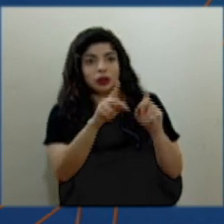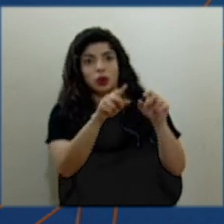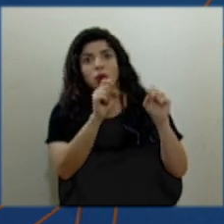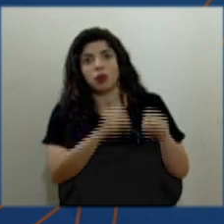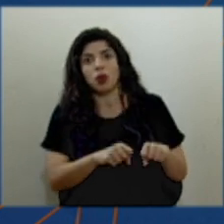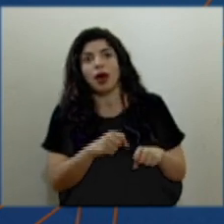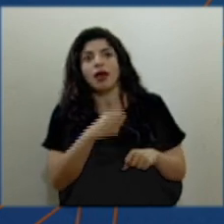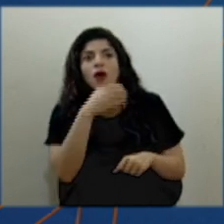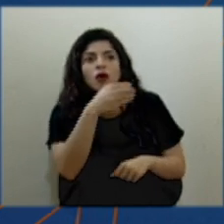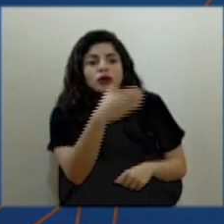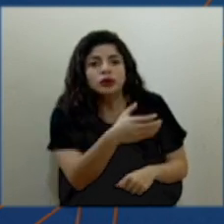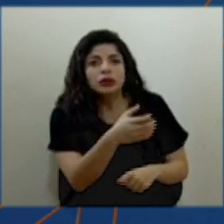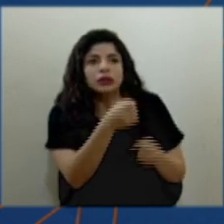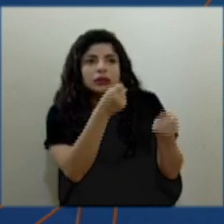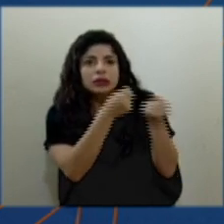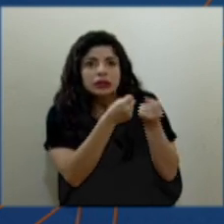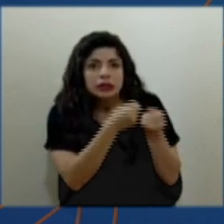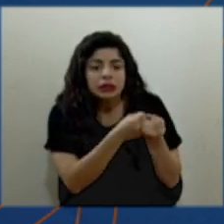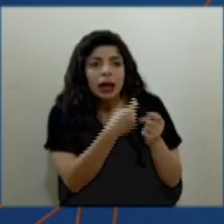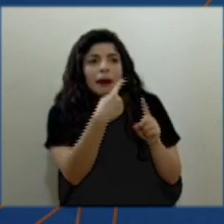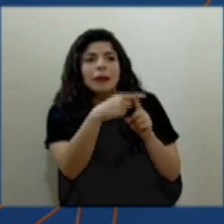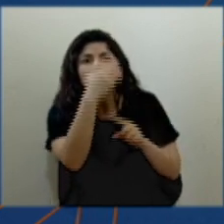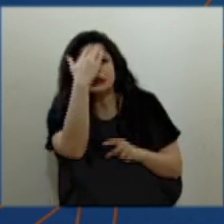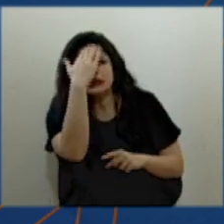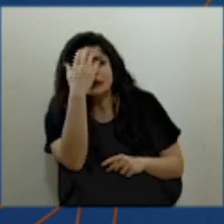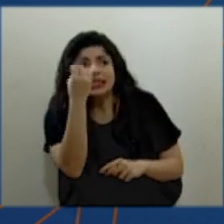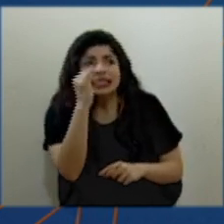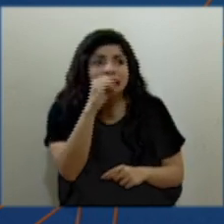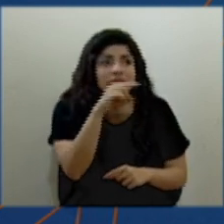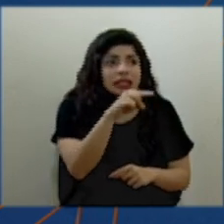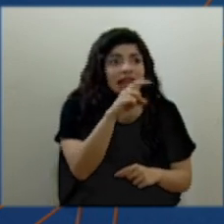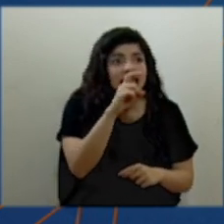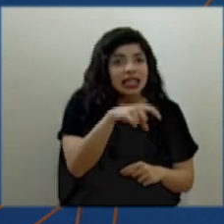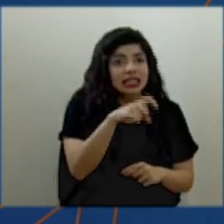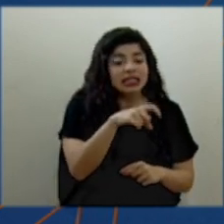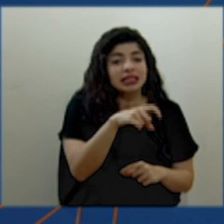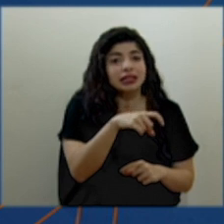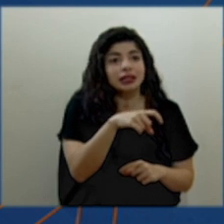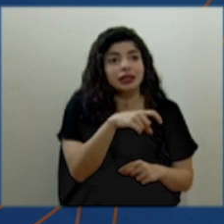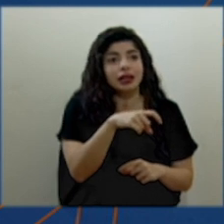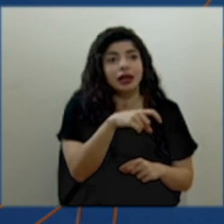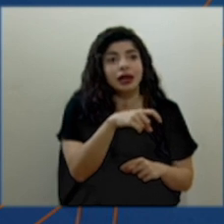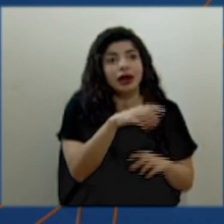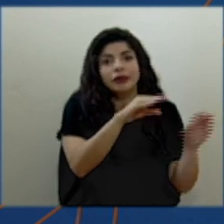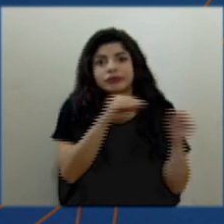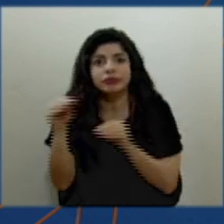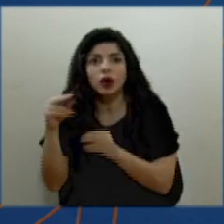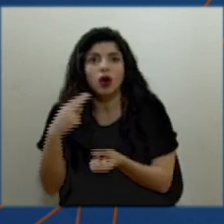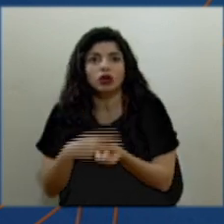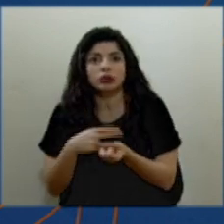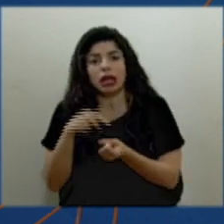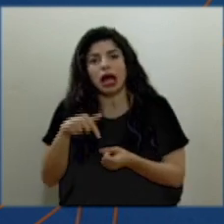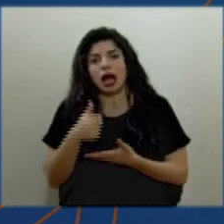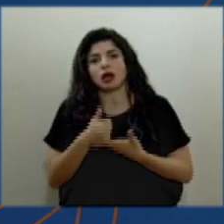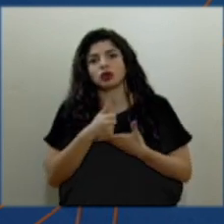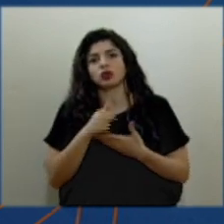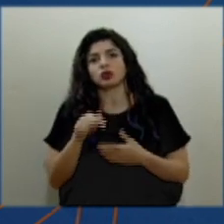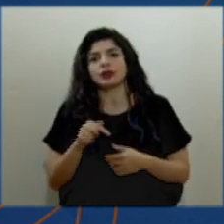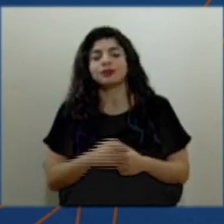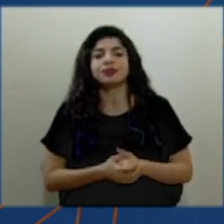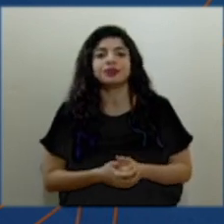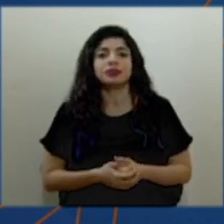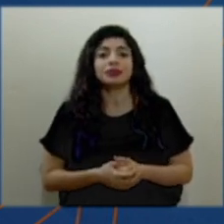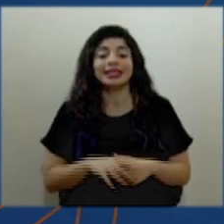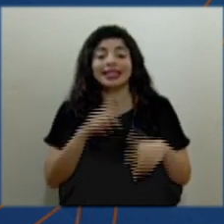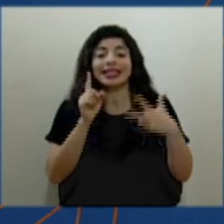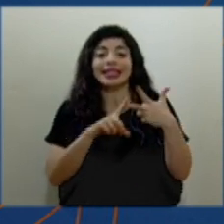tener consejos y también identificar el momento oportuno para poder ser trasladados a un centro hospitalario.